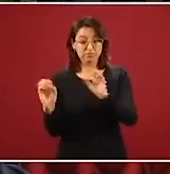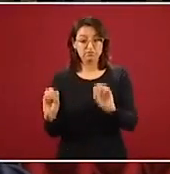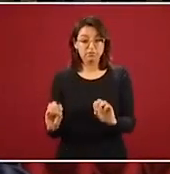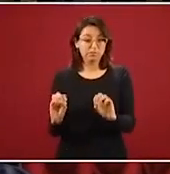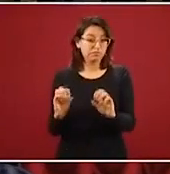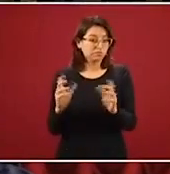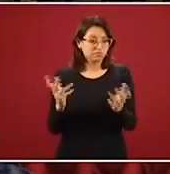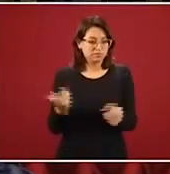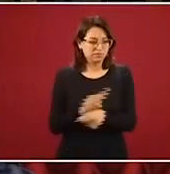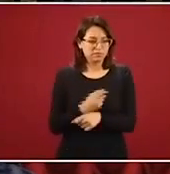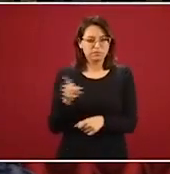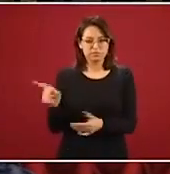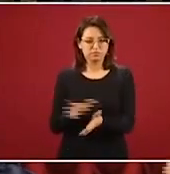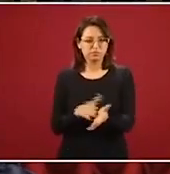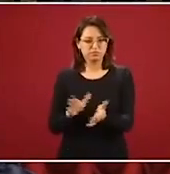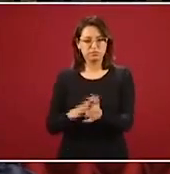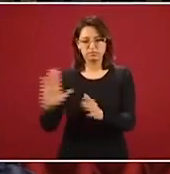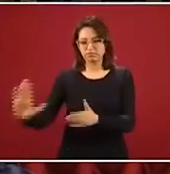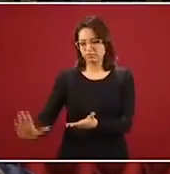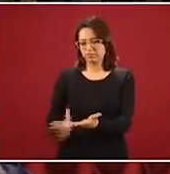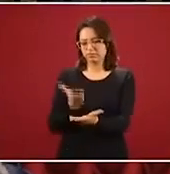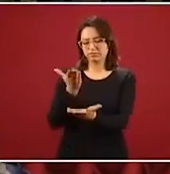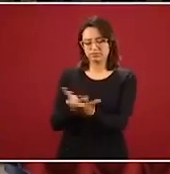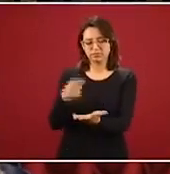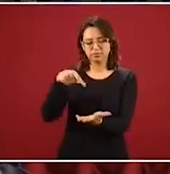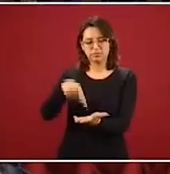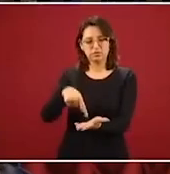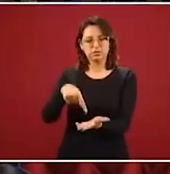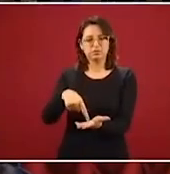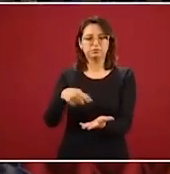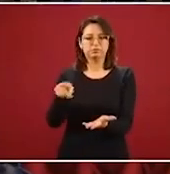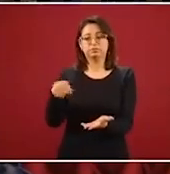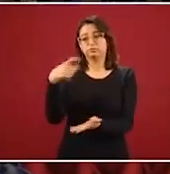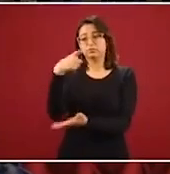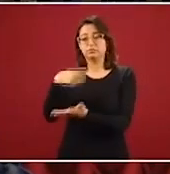un documento donde ellas fueron a comprar el medicamento